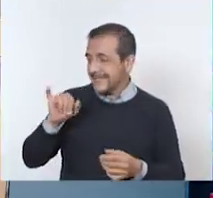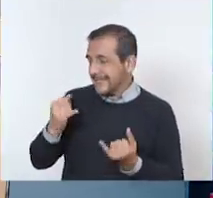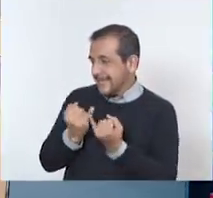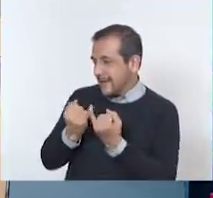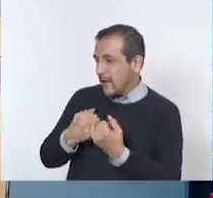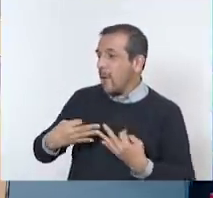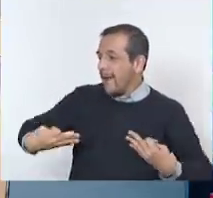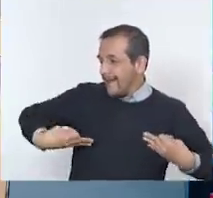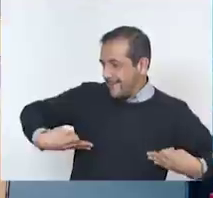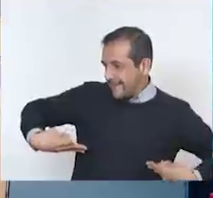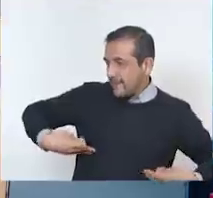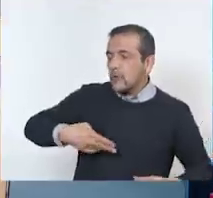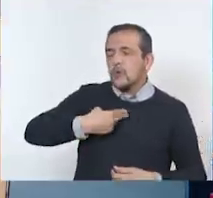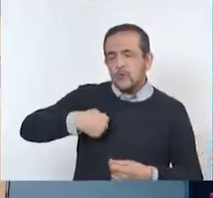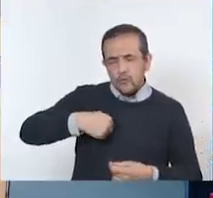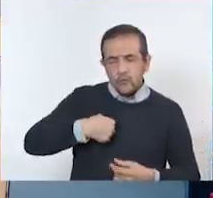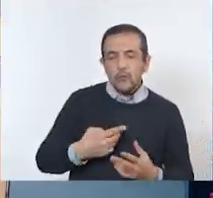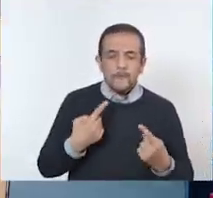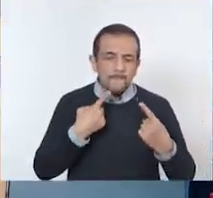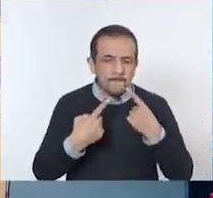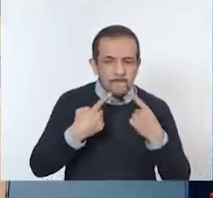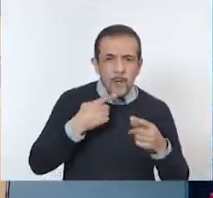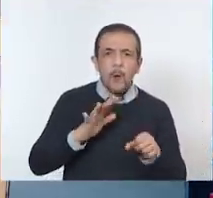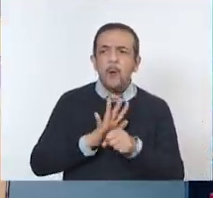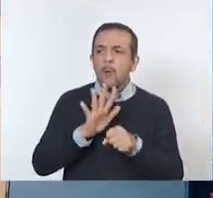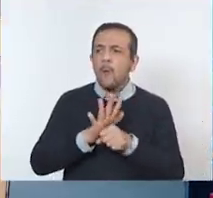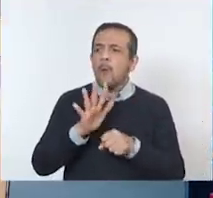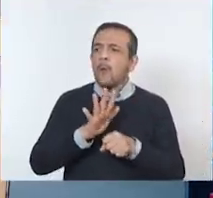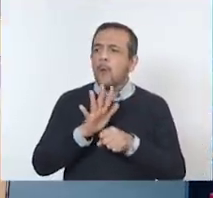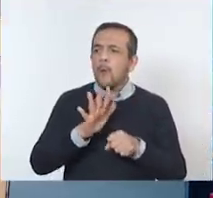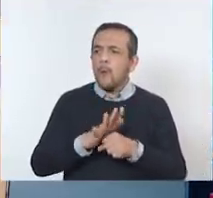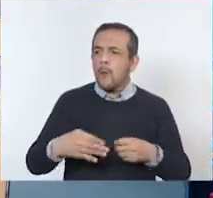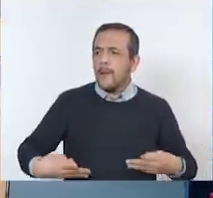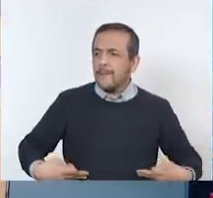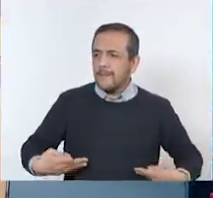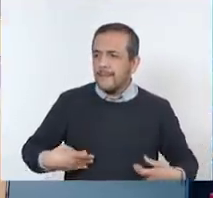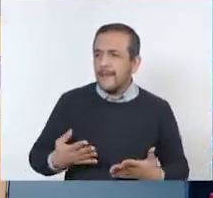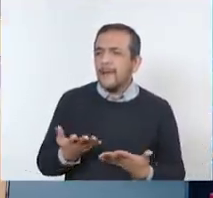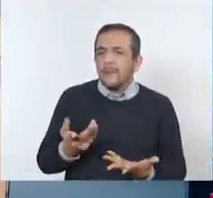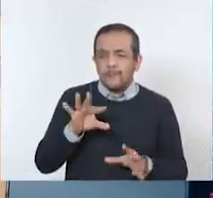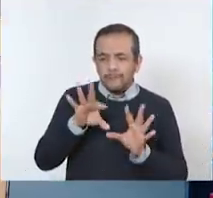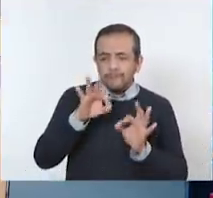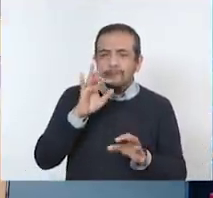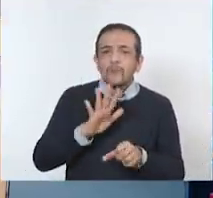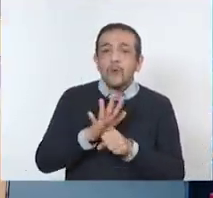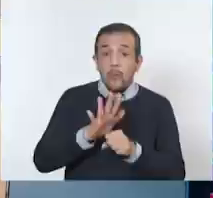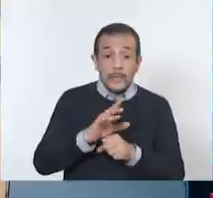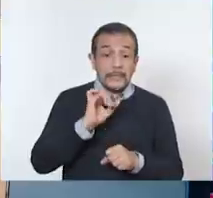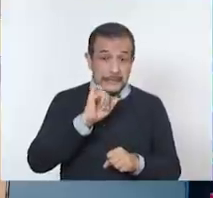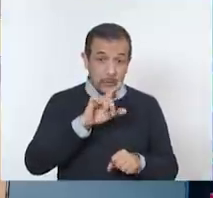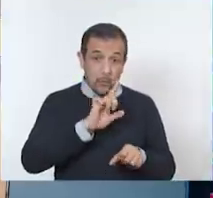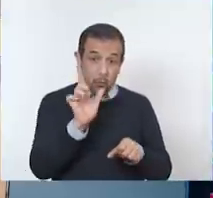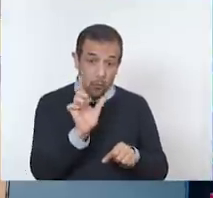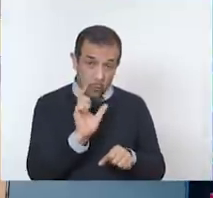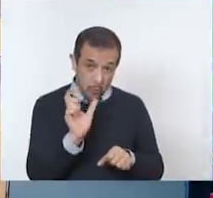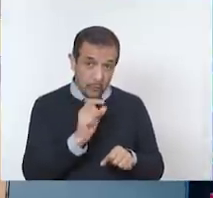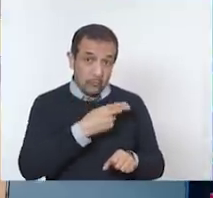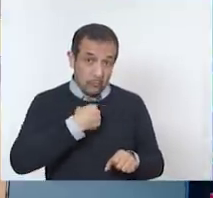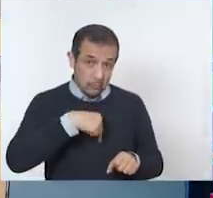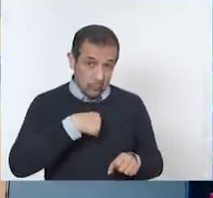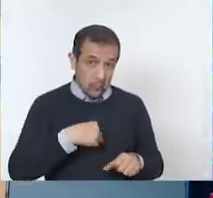formamos parte de él, decidimos qué obra vamos a montar. Así es. Cuando una comunidad o un grupo realiza una